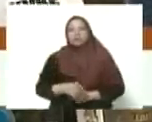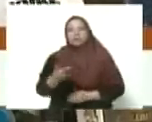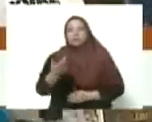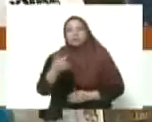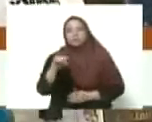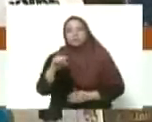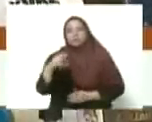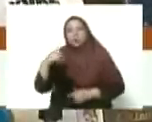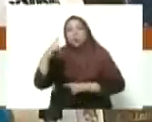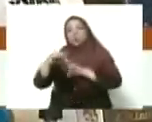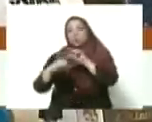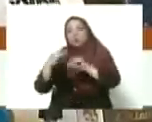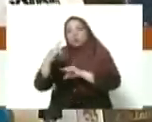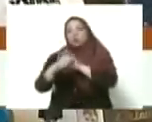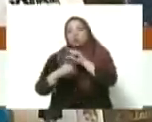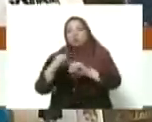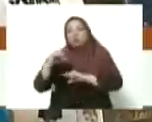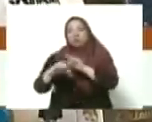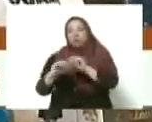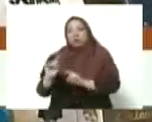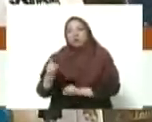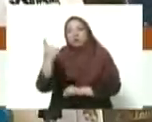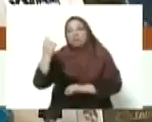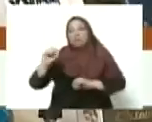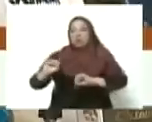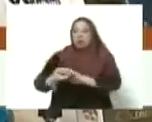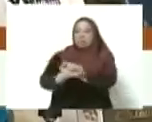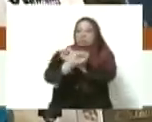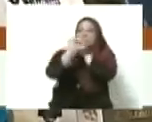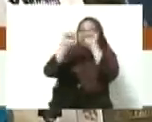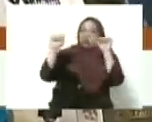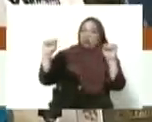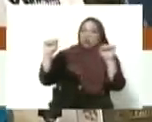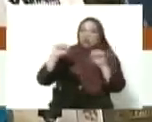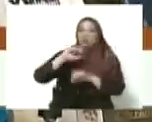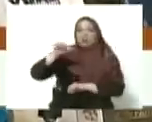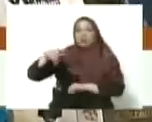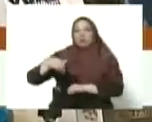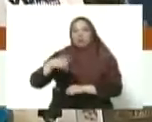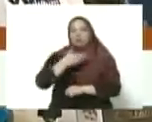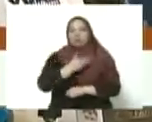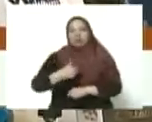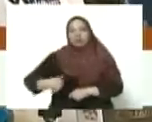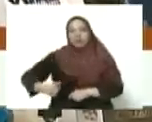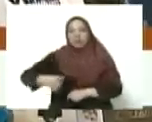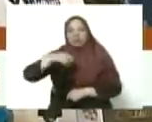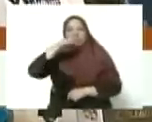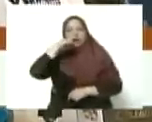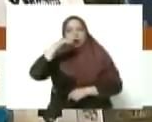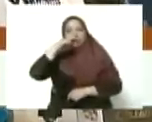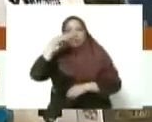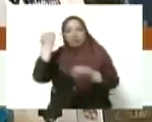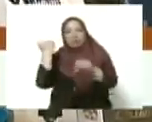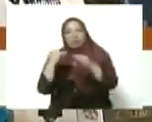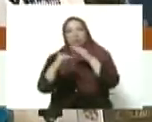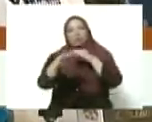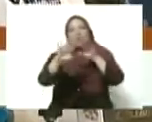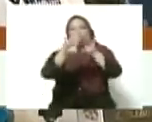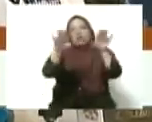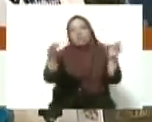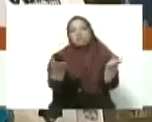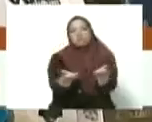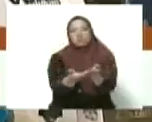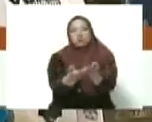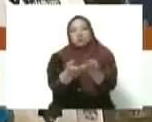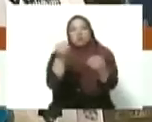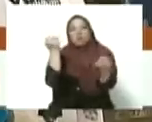un Twitter que a primera hora de la mañana nuestro presidente Nicolás Maduro le envió al mundo como